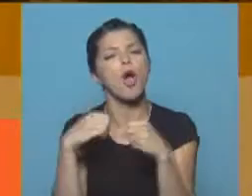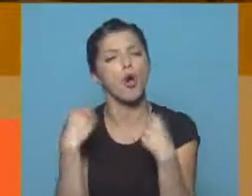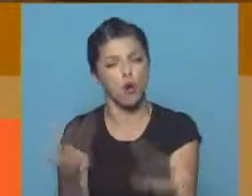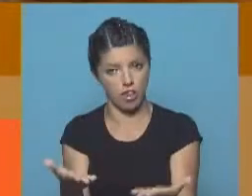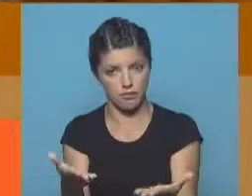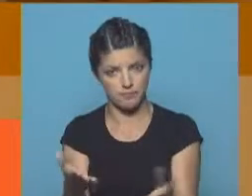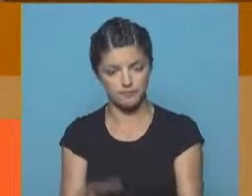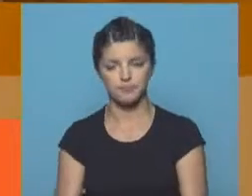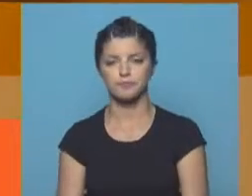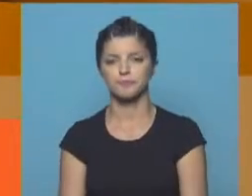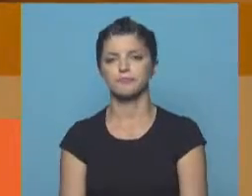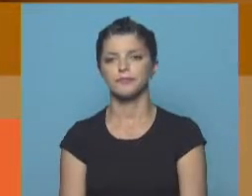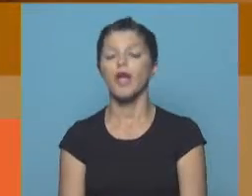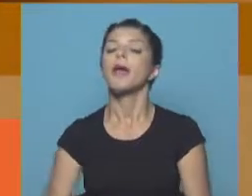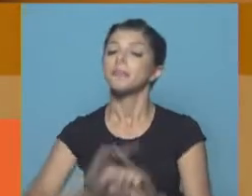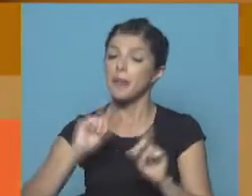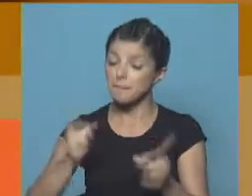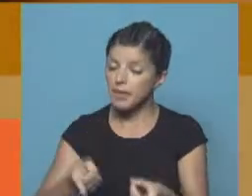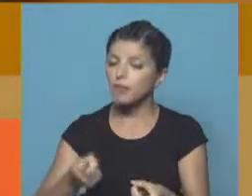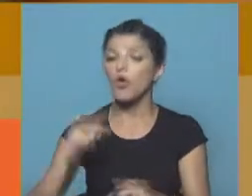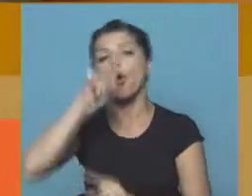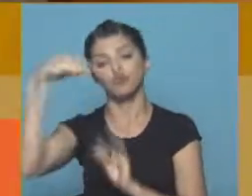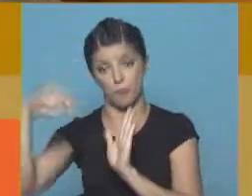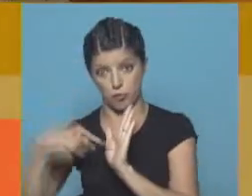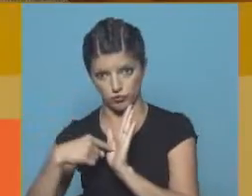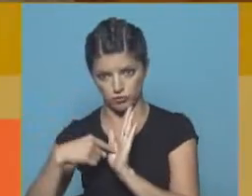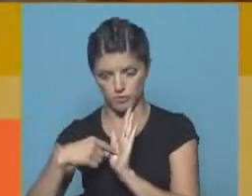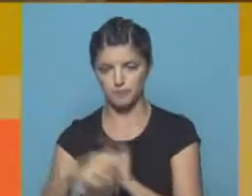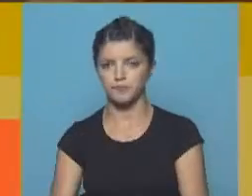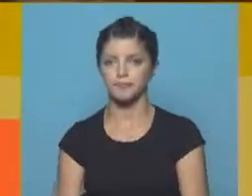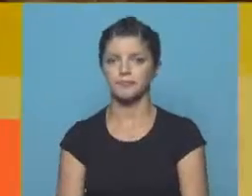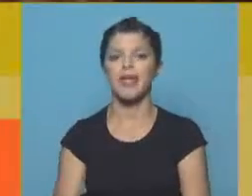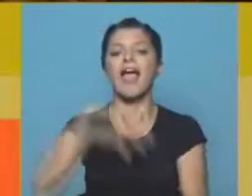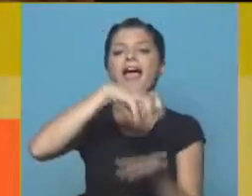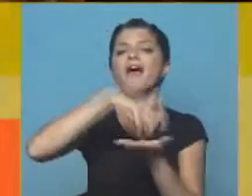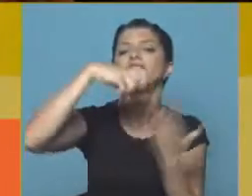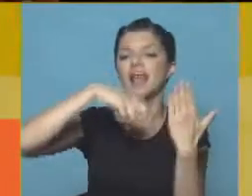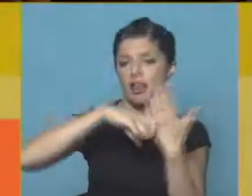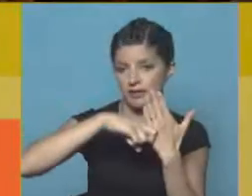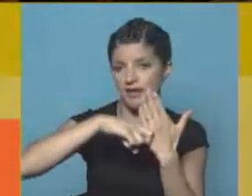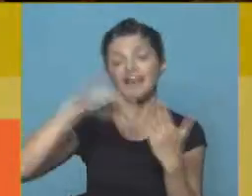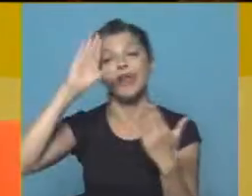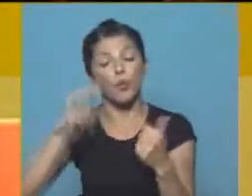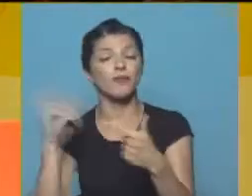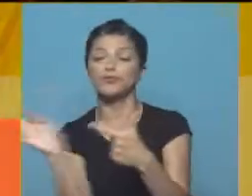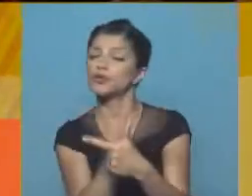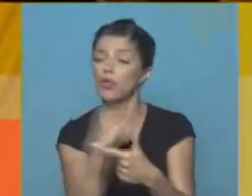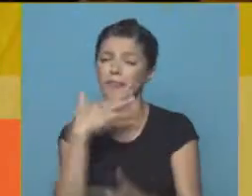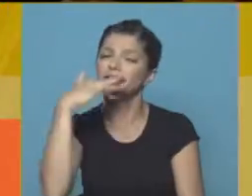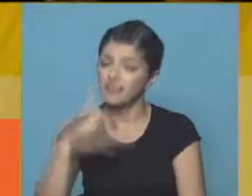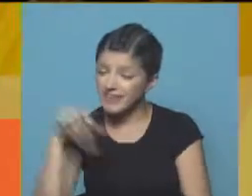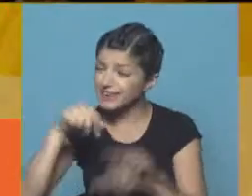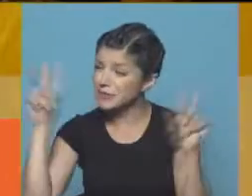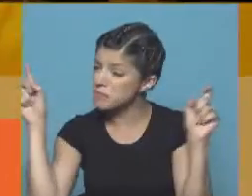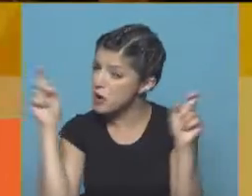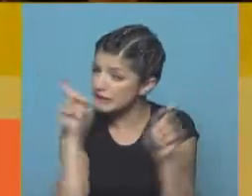Yo creo que el otro punto también es que, como decía recién, la Fiscalía y los jueces tomen conciencia de la gravedad de este problema